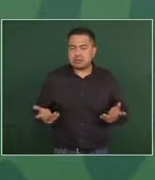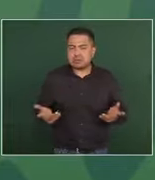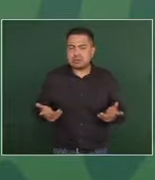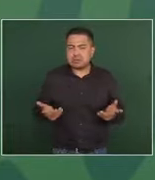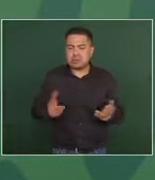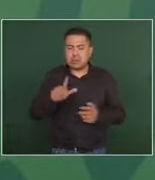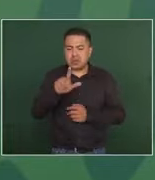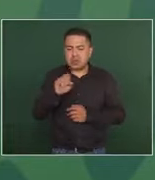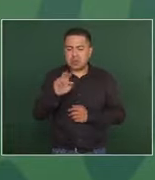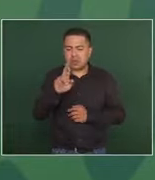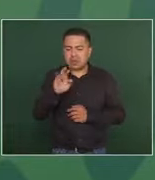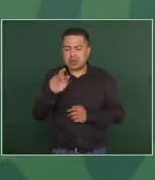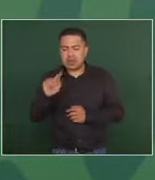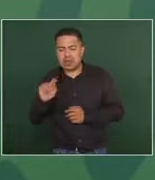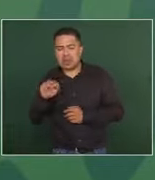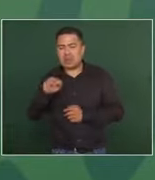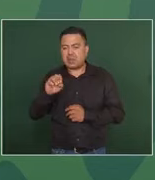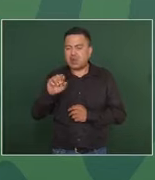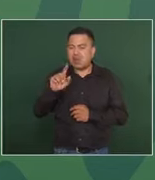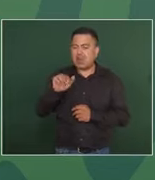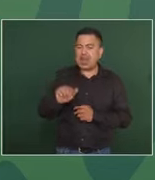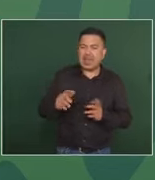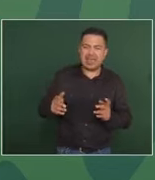Loret de Mola,